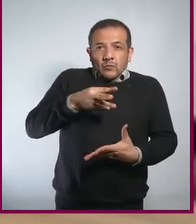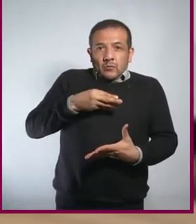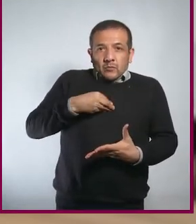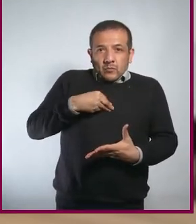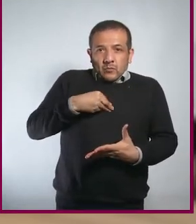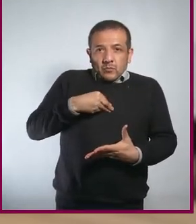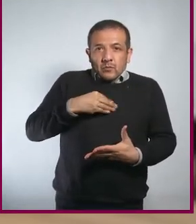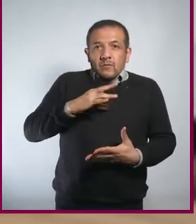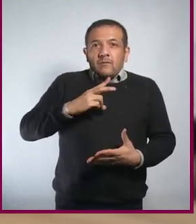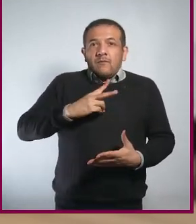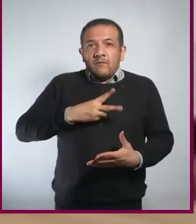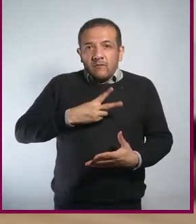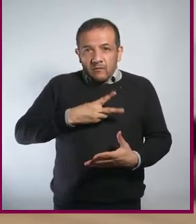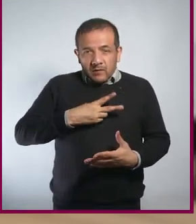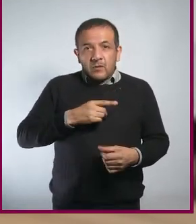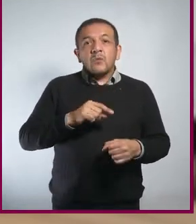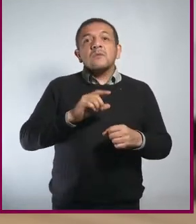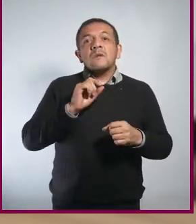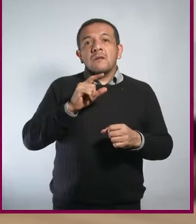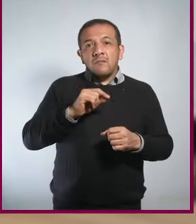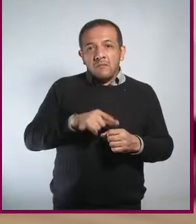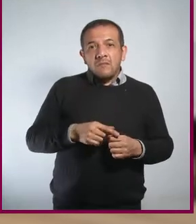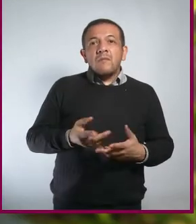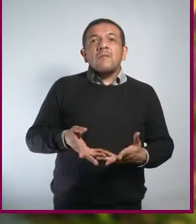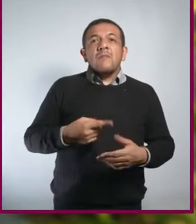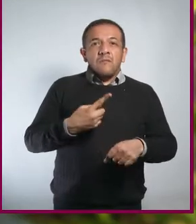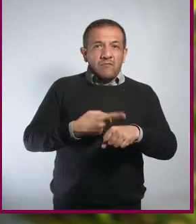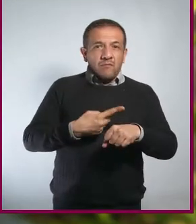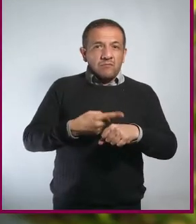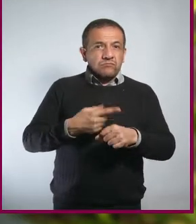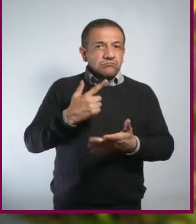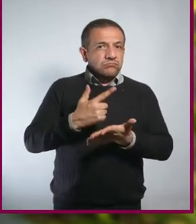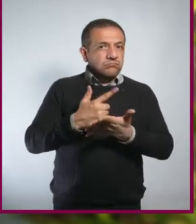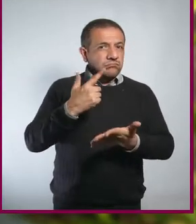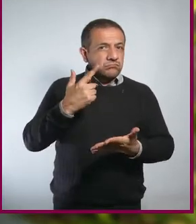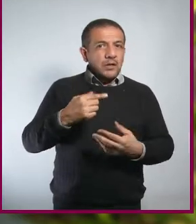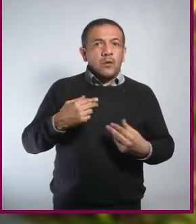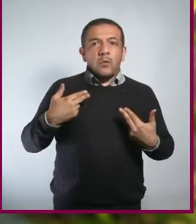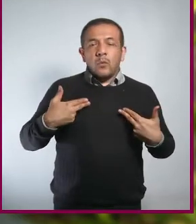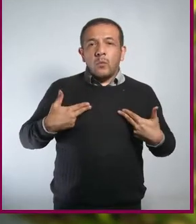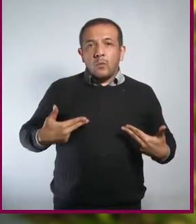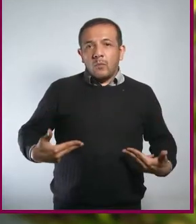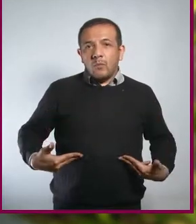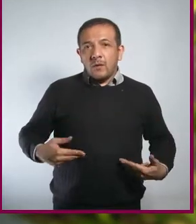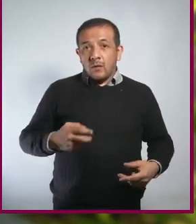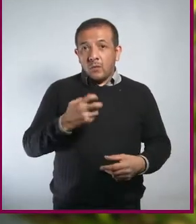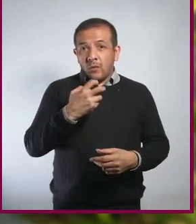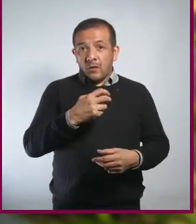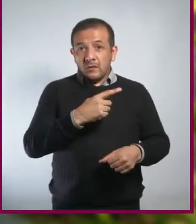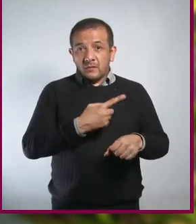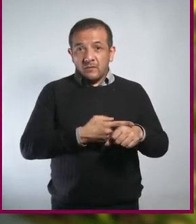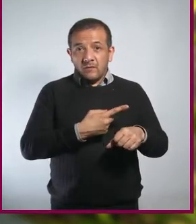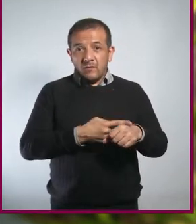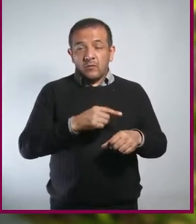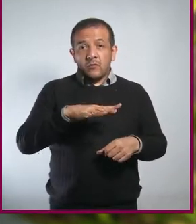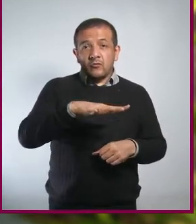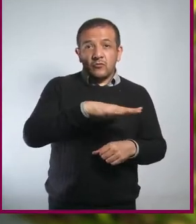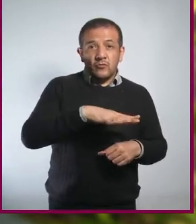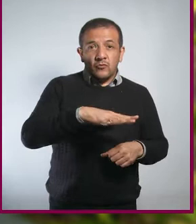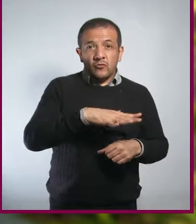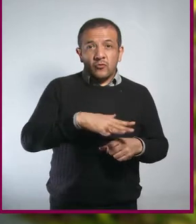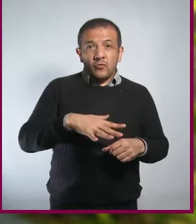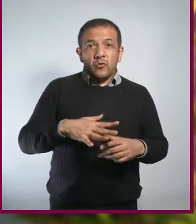y ocasionan enfermedades graves en el ser humano. Estas enfermedades suelen ser frecuentes en zonas tropicales